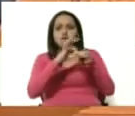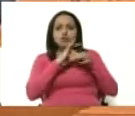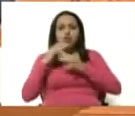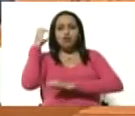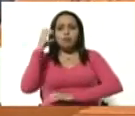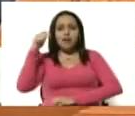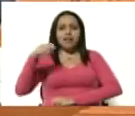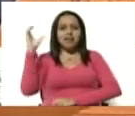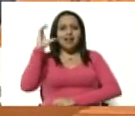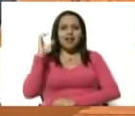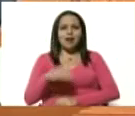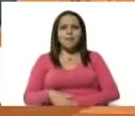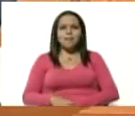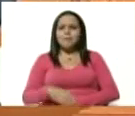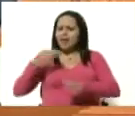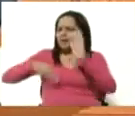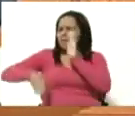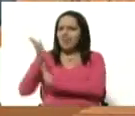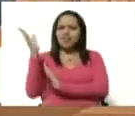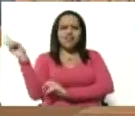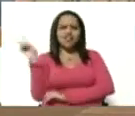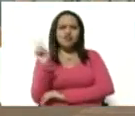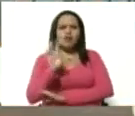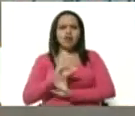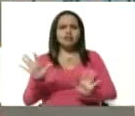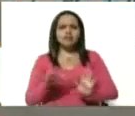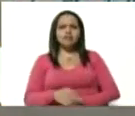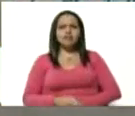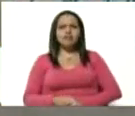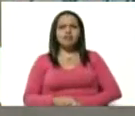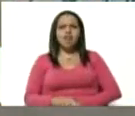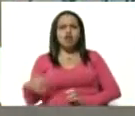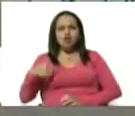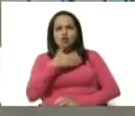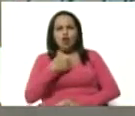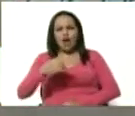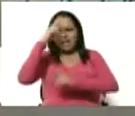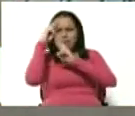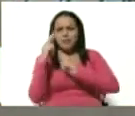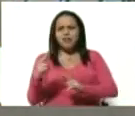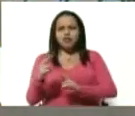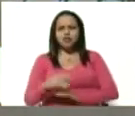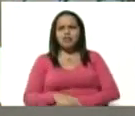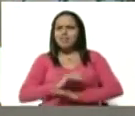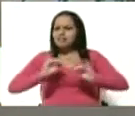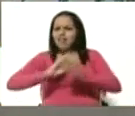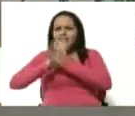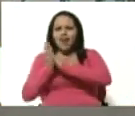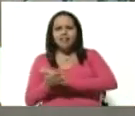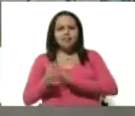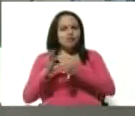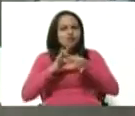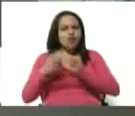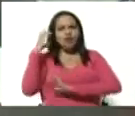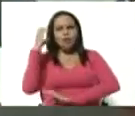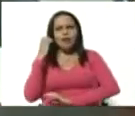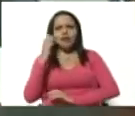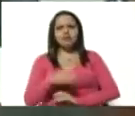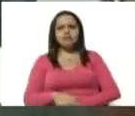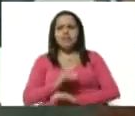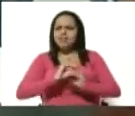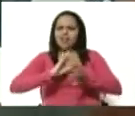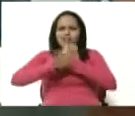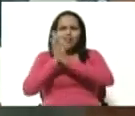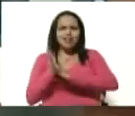en Caracas para que abandone nuestro país y exigir respeto a la Unión Europea. Ya basta del